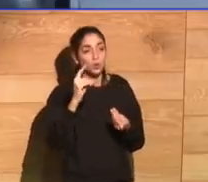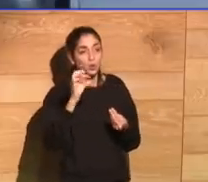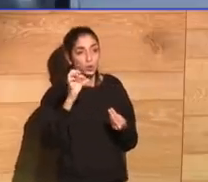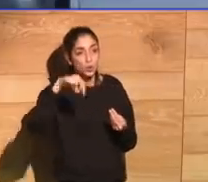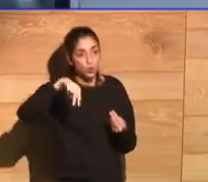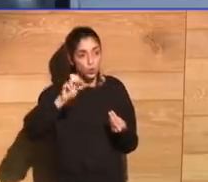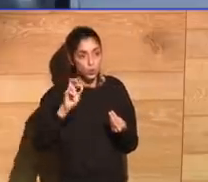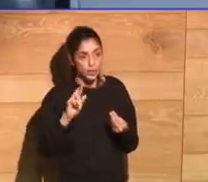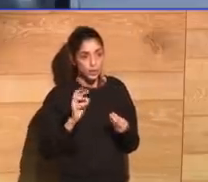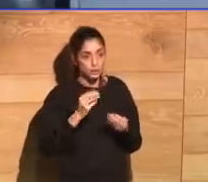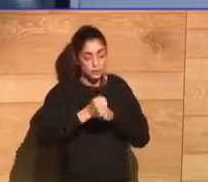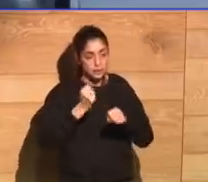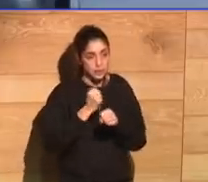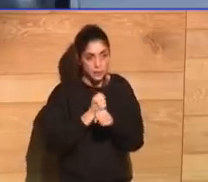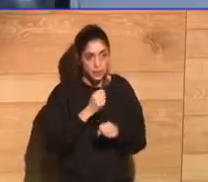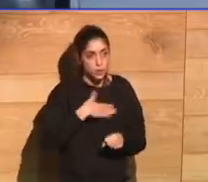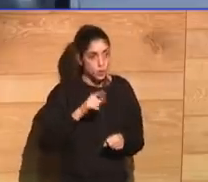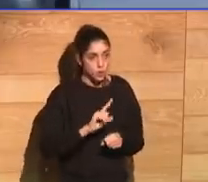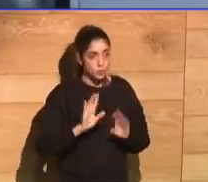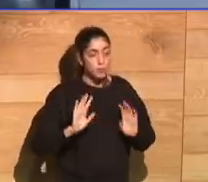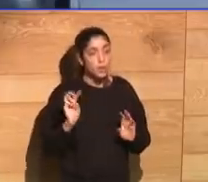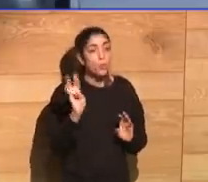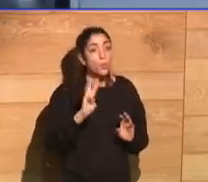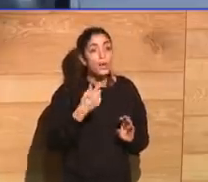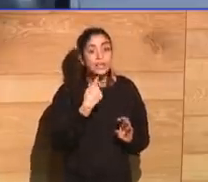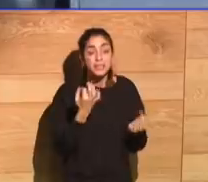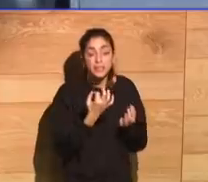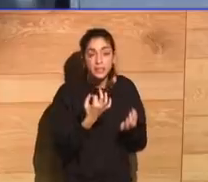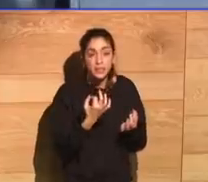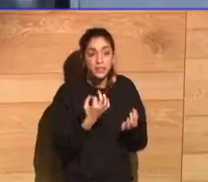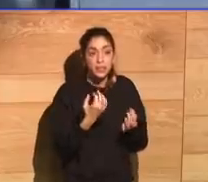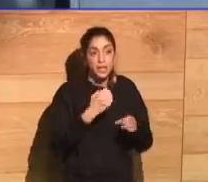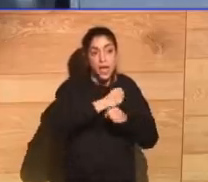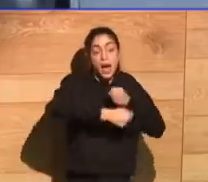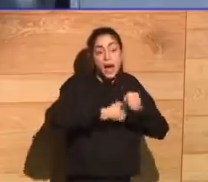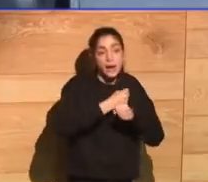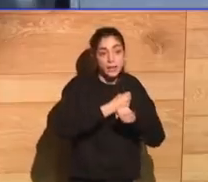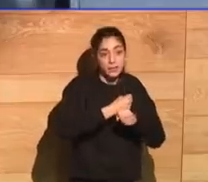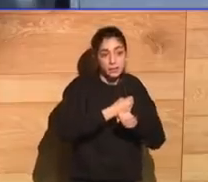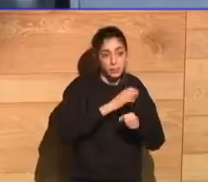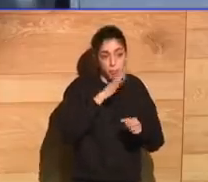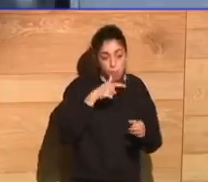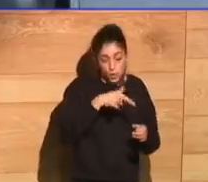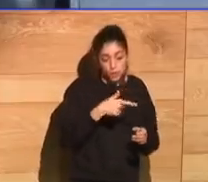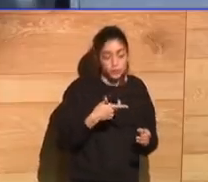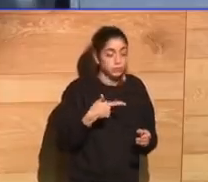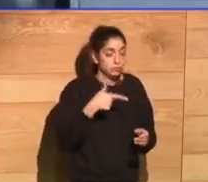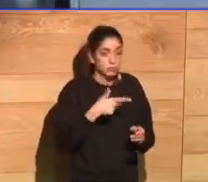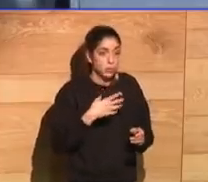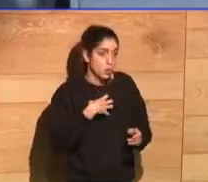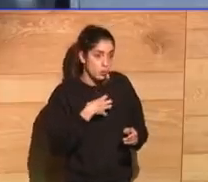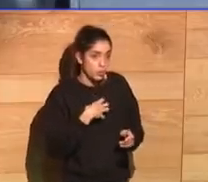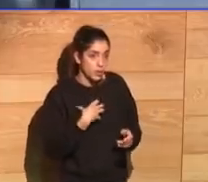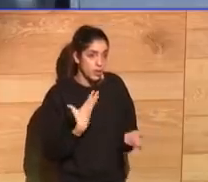Donner. Y luego lo que dice el propio Williams es que la única razón por la que no hizo la segunda es por agenda. Porque creo que se metió a hacer Indiana Jones